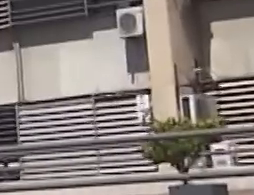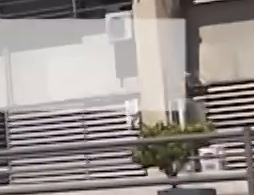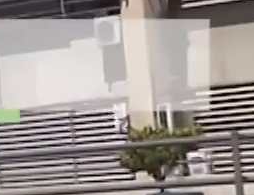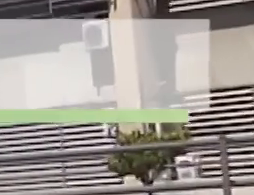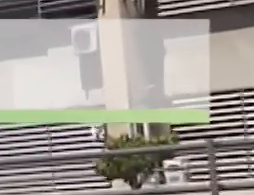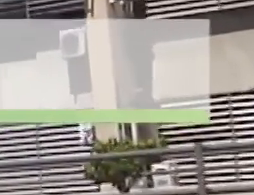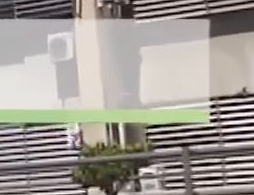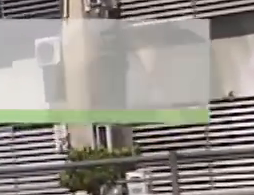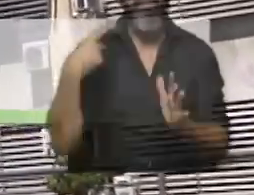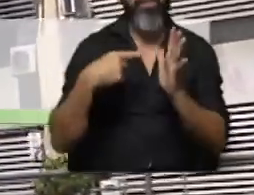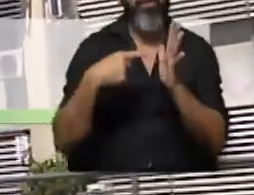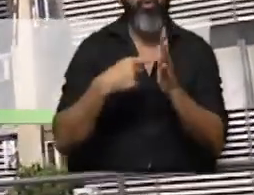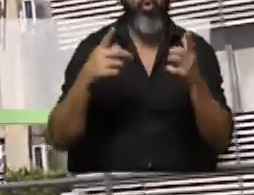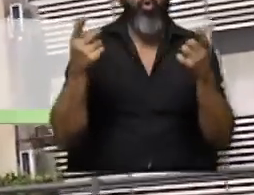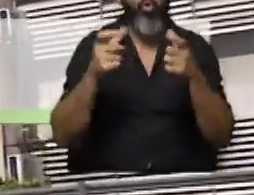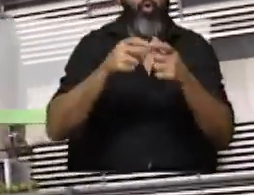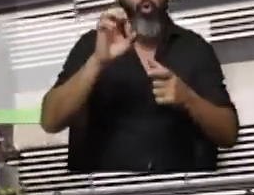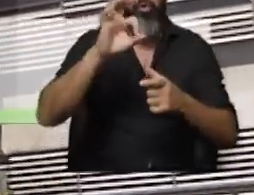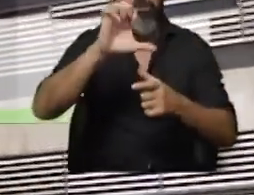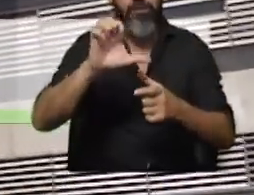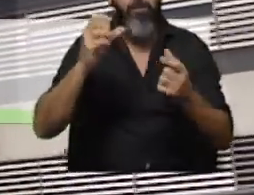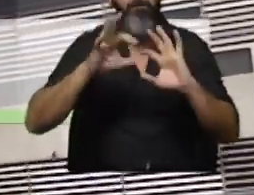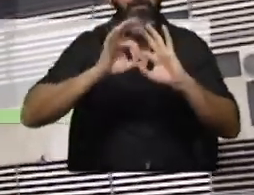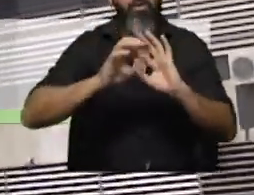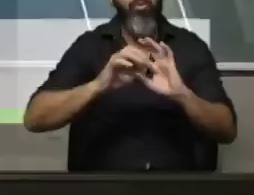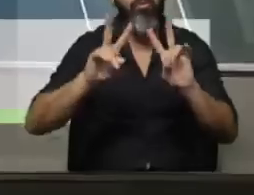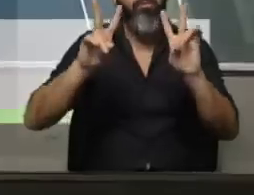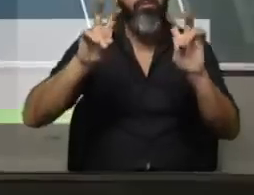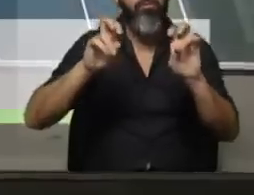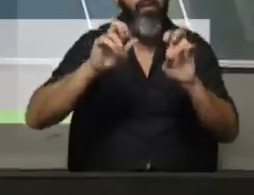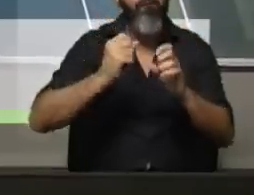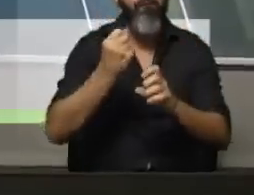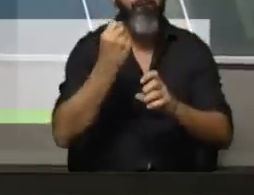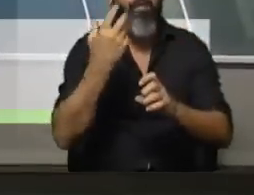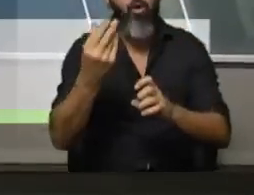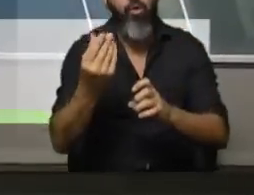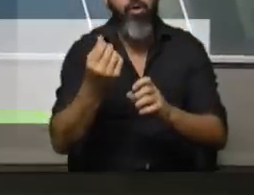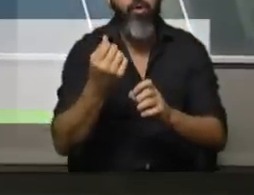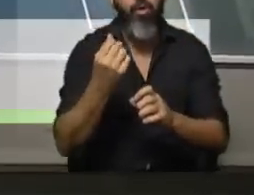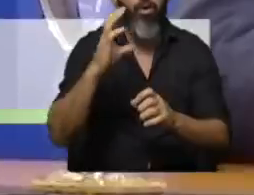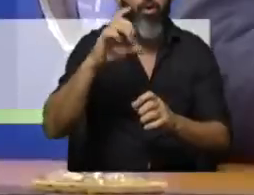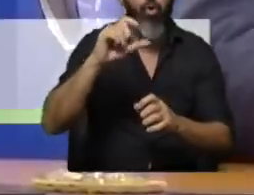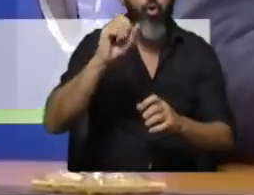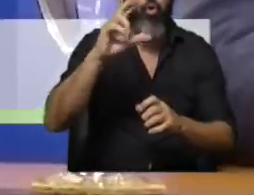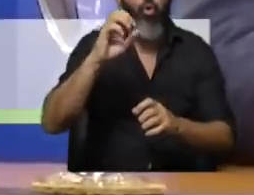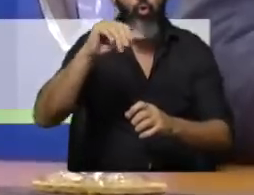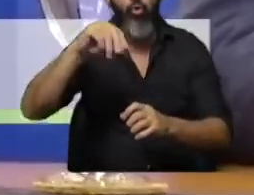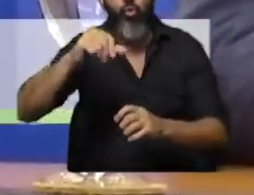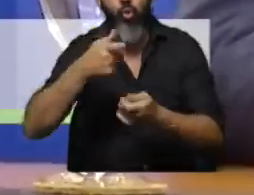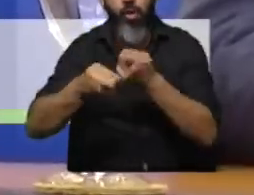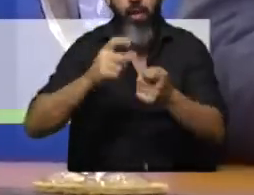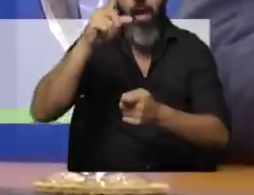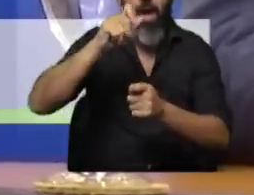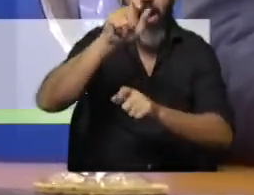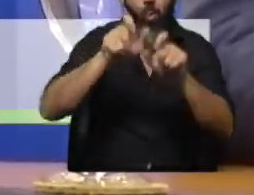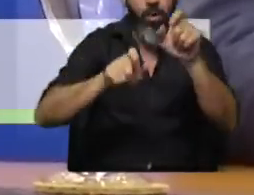el directorio de oce se va a reunir este miércoles para analizar un nuevo incremento de Los valores permitidos de cloruro y de sodio en el agua suministrada